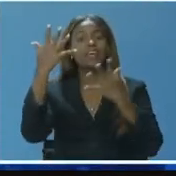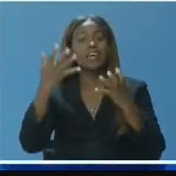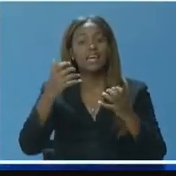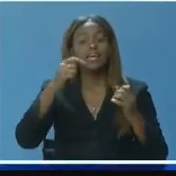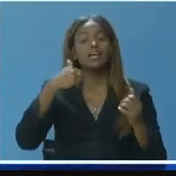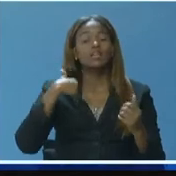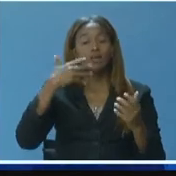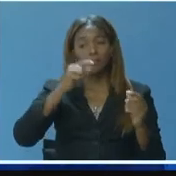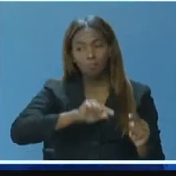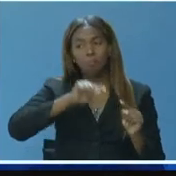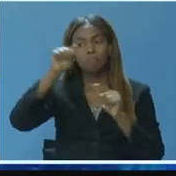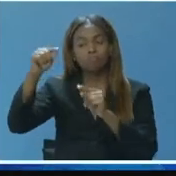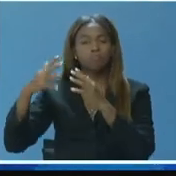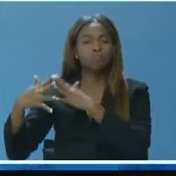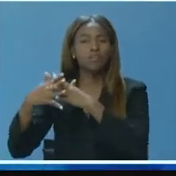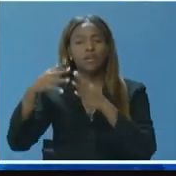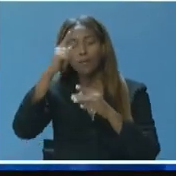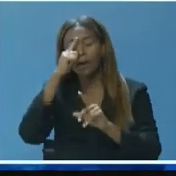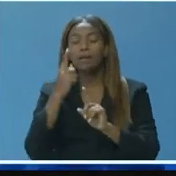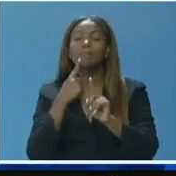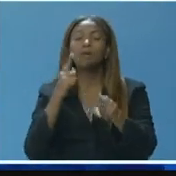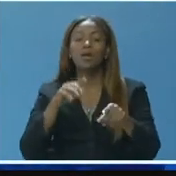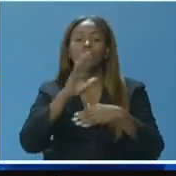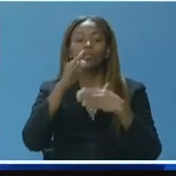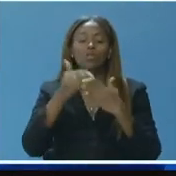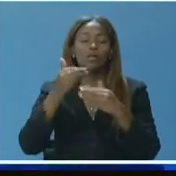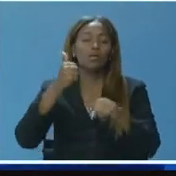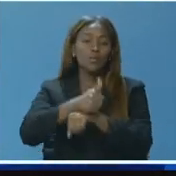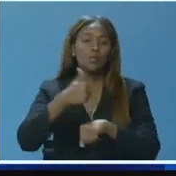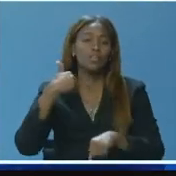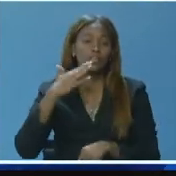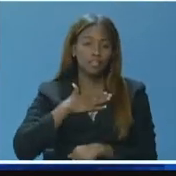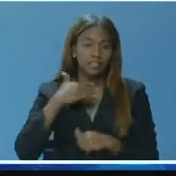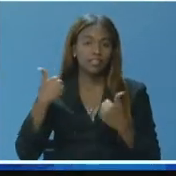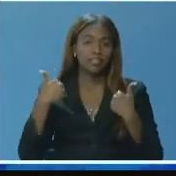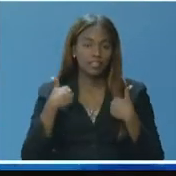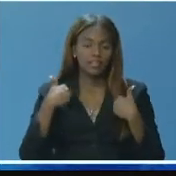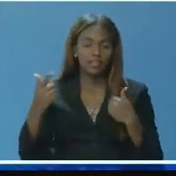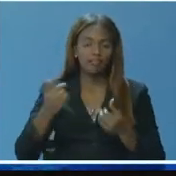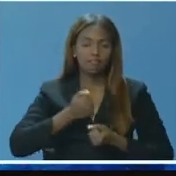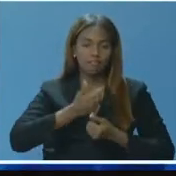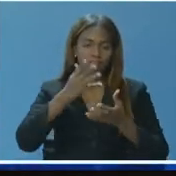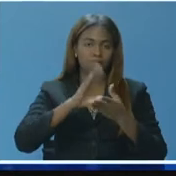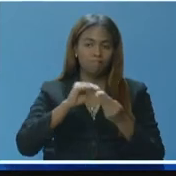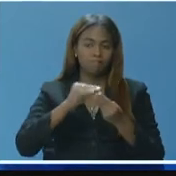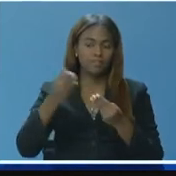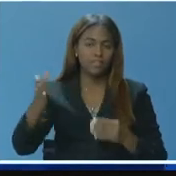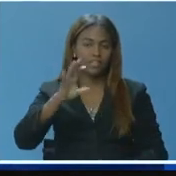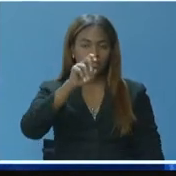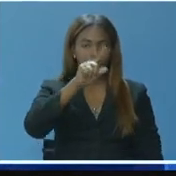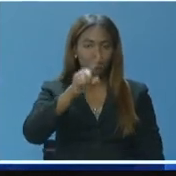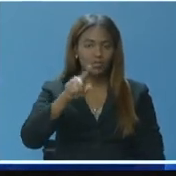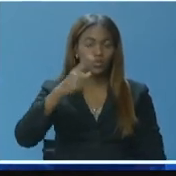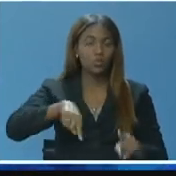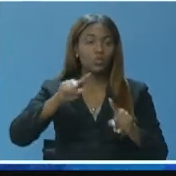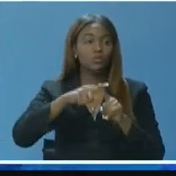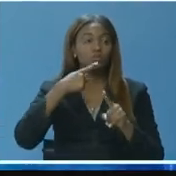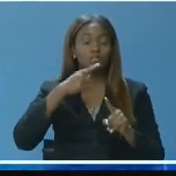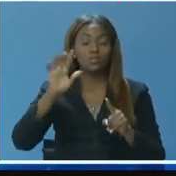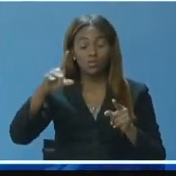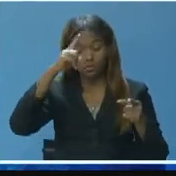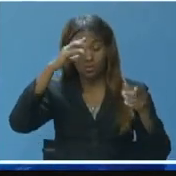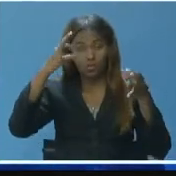irme en extradición para responder por los cargos que se me imputan, expresó de la Cruz Morales tras insistir que su